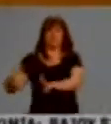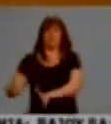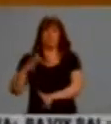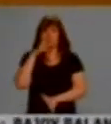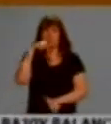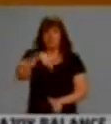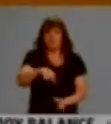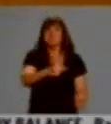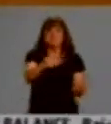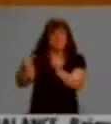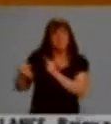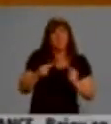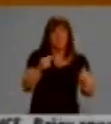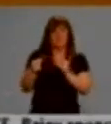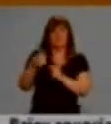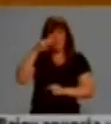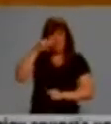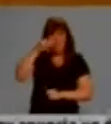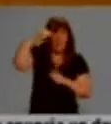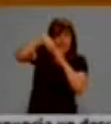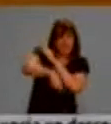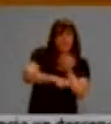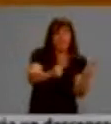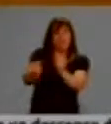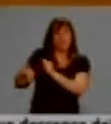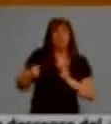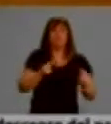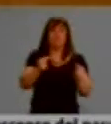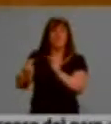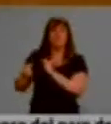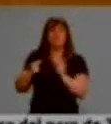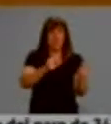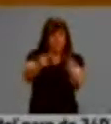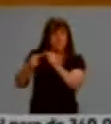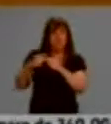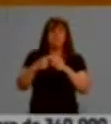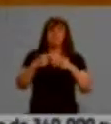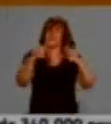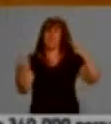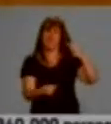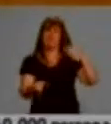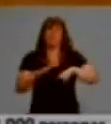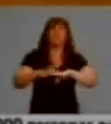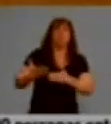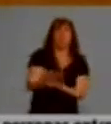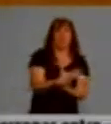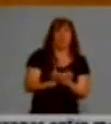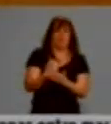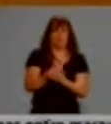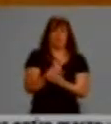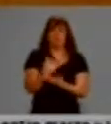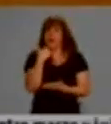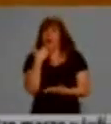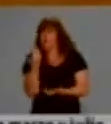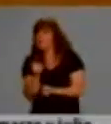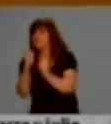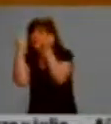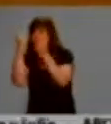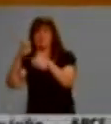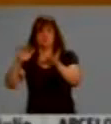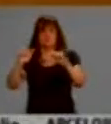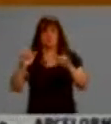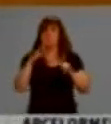debate, en el fondo, este debate es un debate tremendamente negativo para todos, sin excepción. Es un